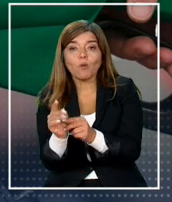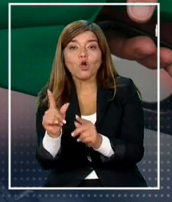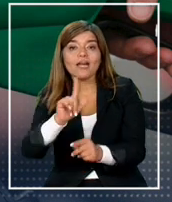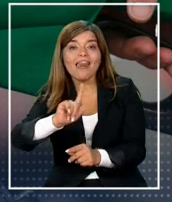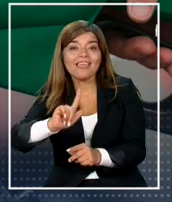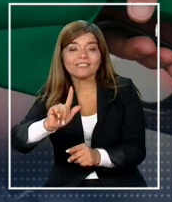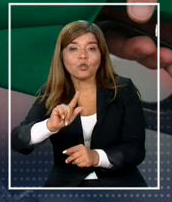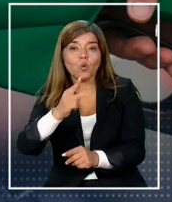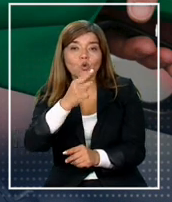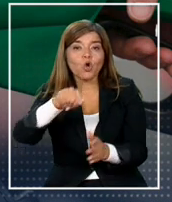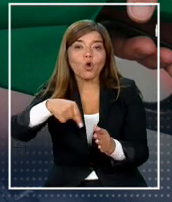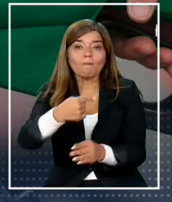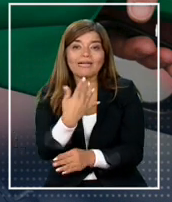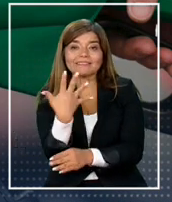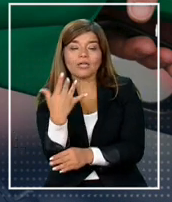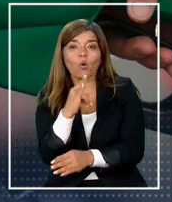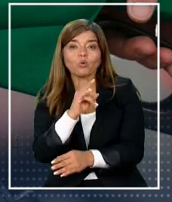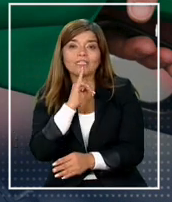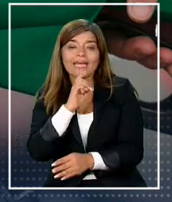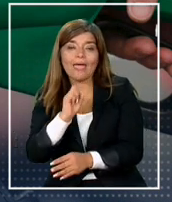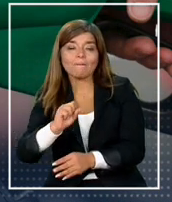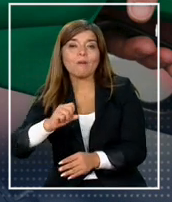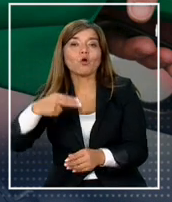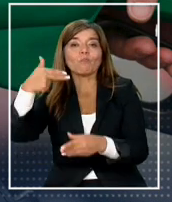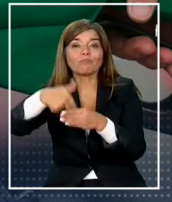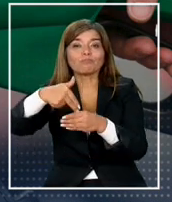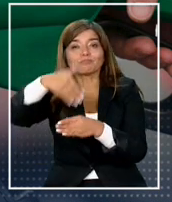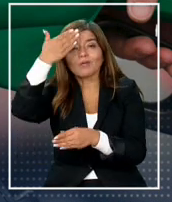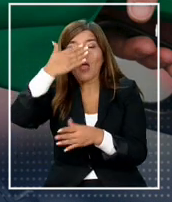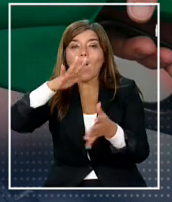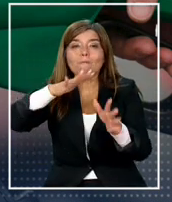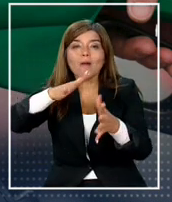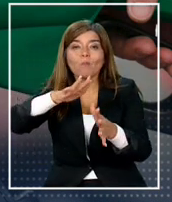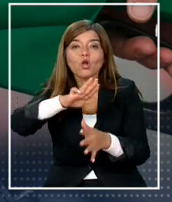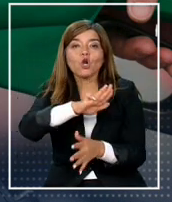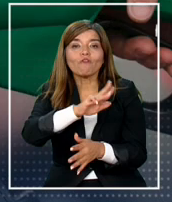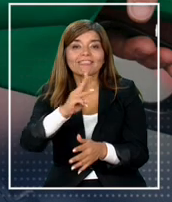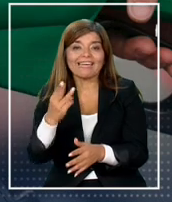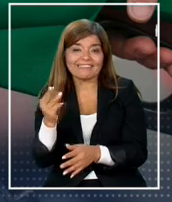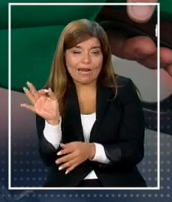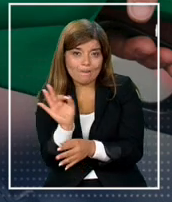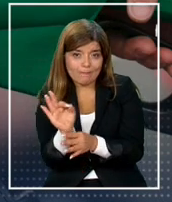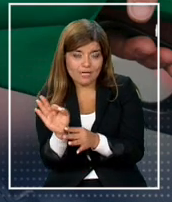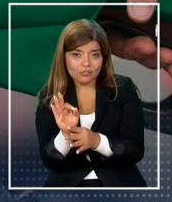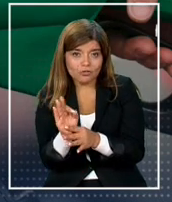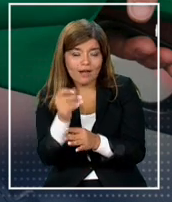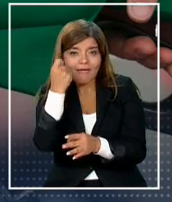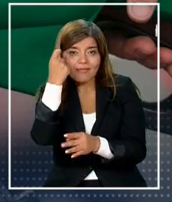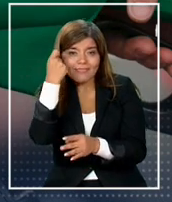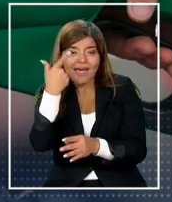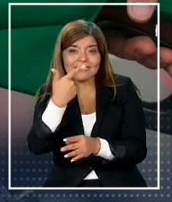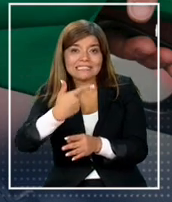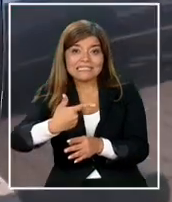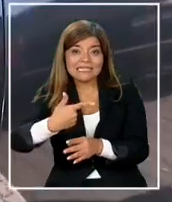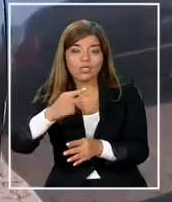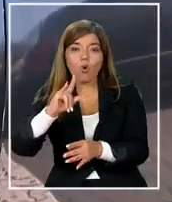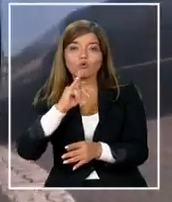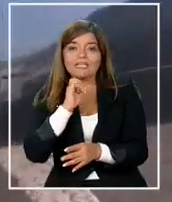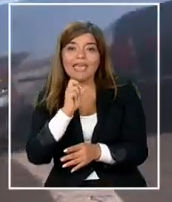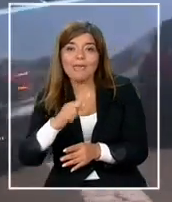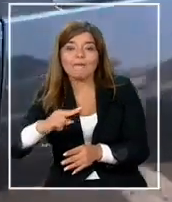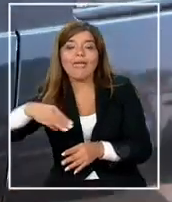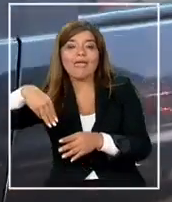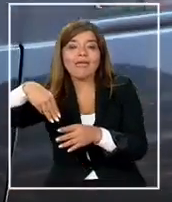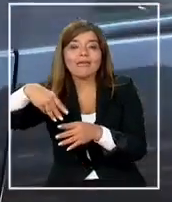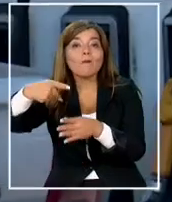1,5 UTM por metro cúbico de petróleo, unos 93 pesos. La idea era llegar a 7 UTM por metro cúbico, así al